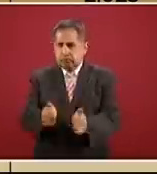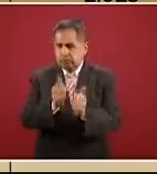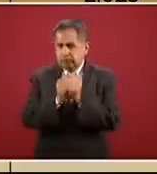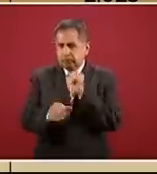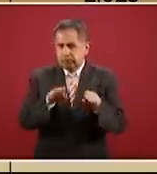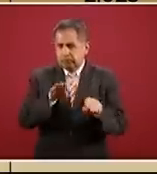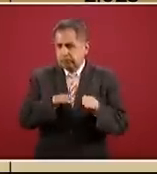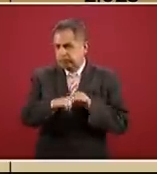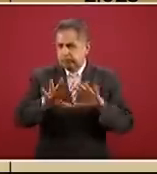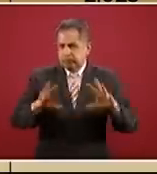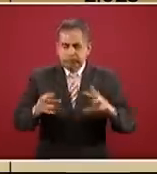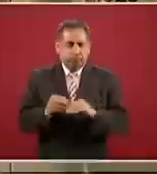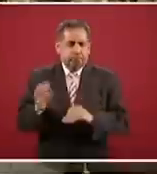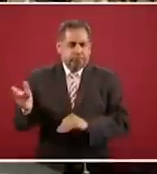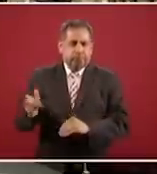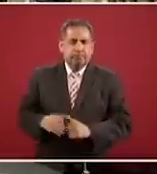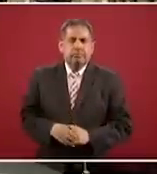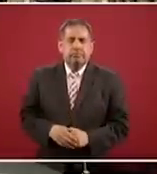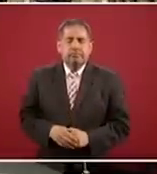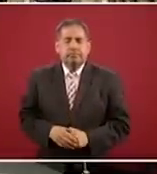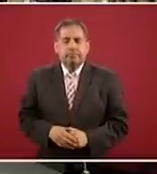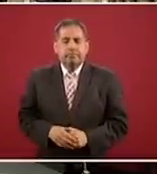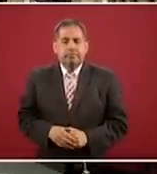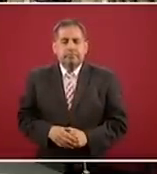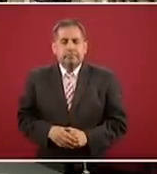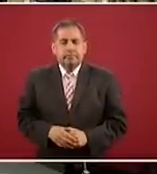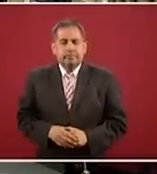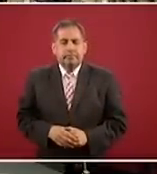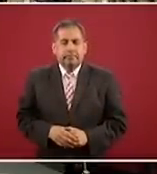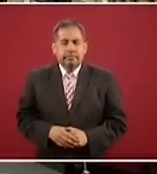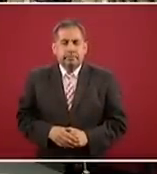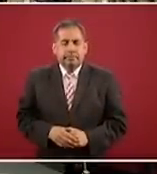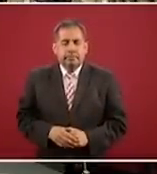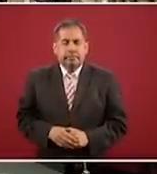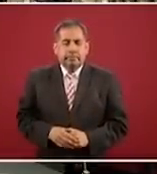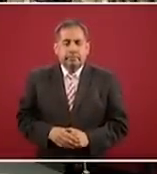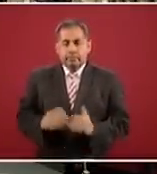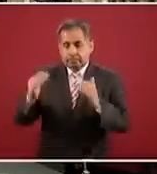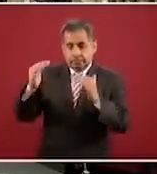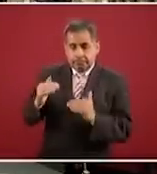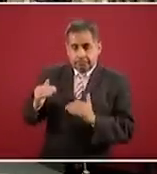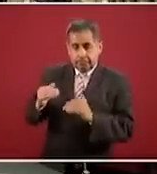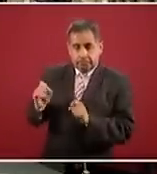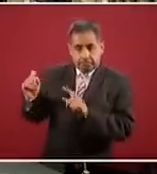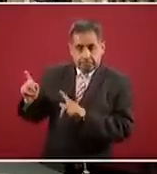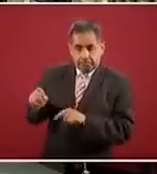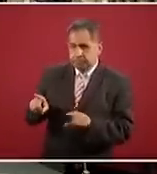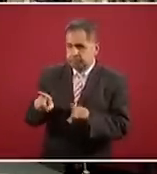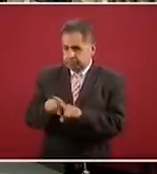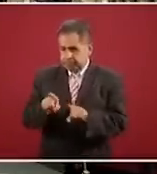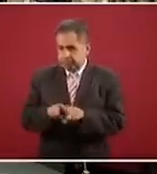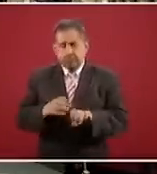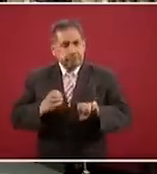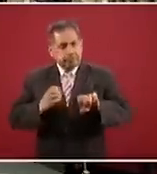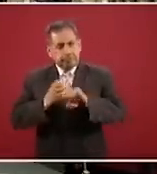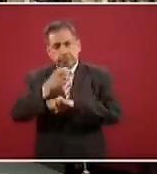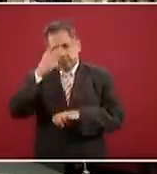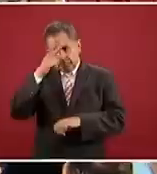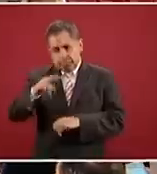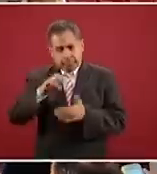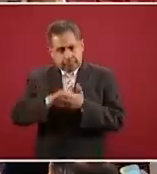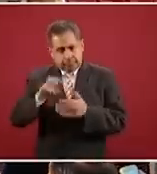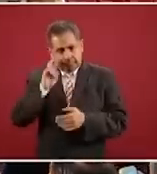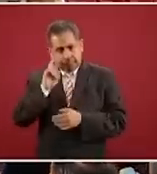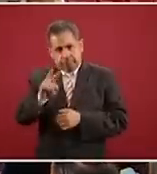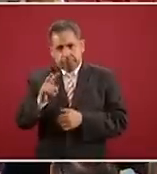e instalaciones. Pasamos a la siguiente. Lo mismo, vemos aquí el Estado de México, por ejemplo, es